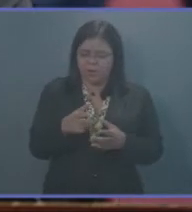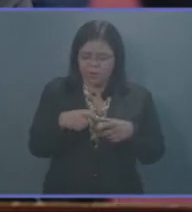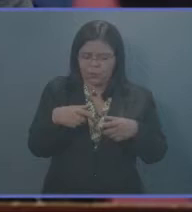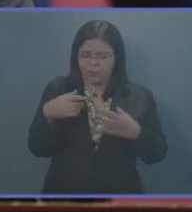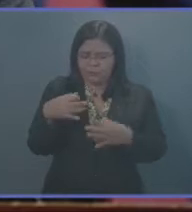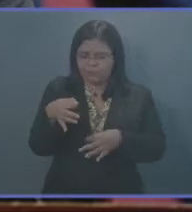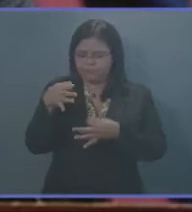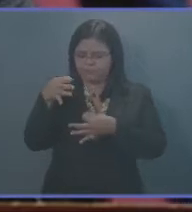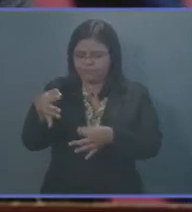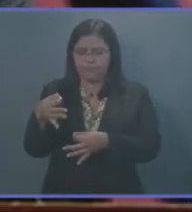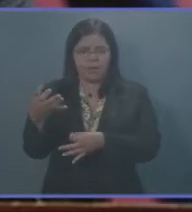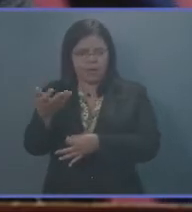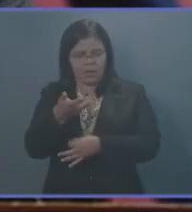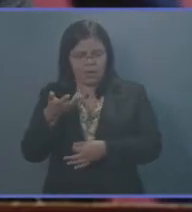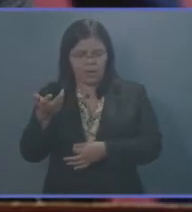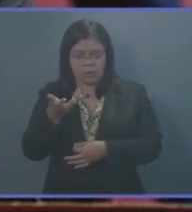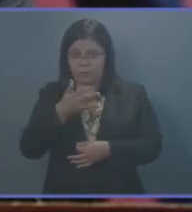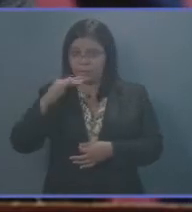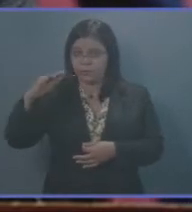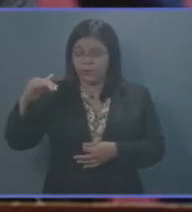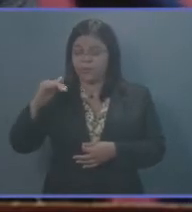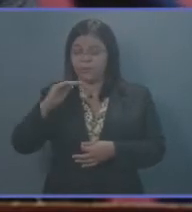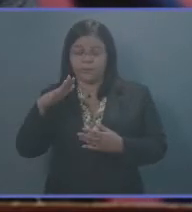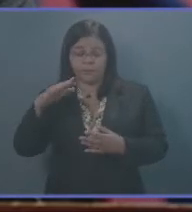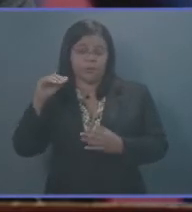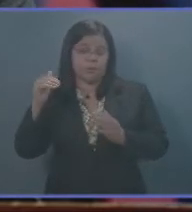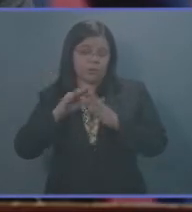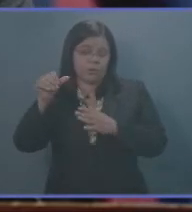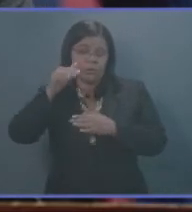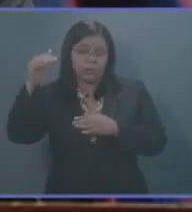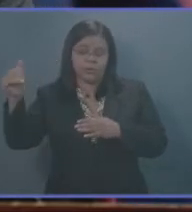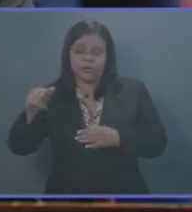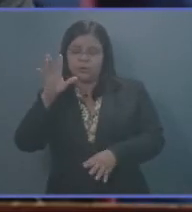el mercado nacional e internacional por la suma de